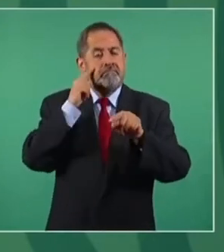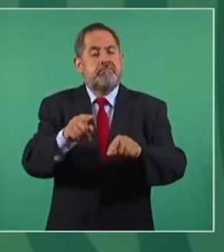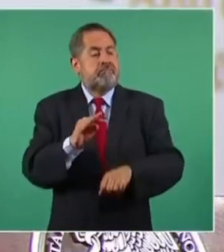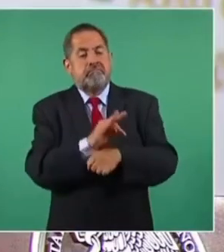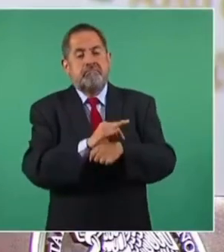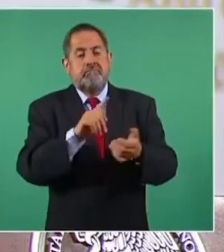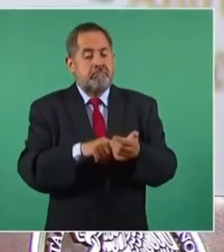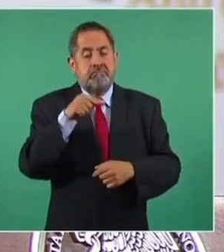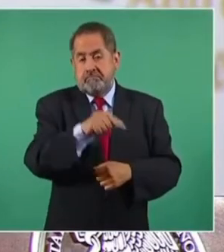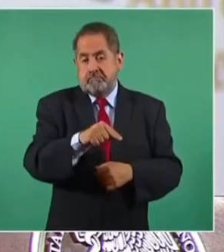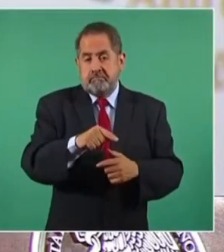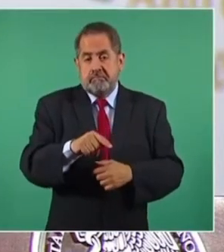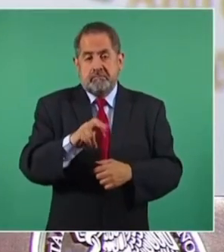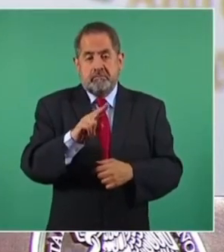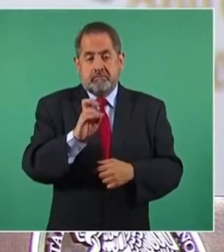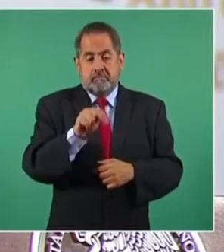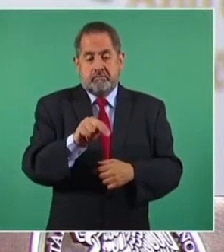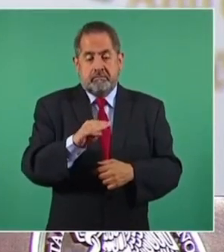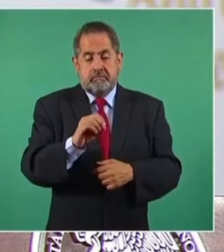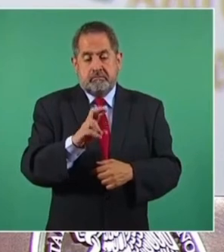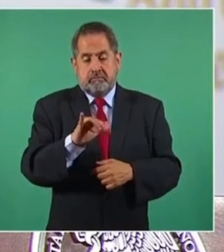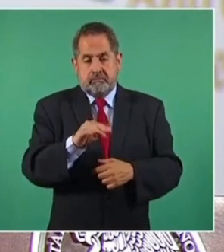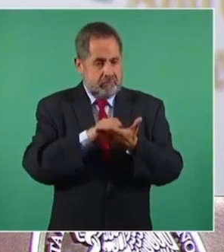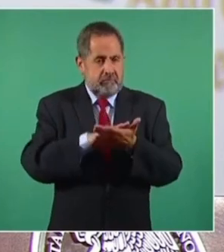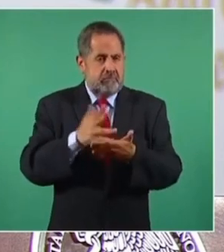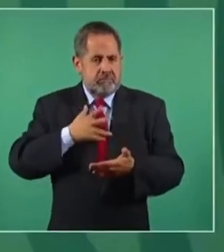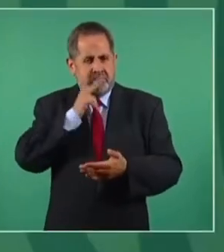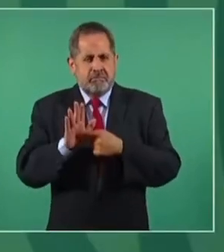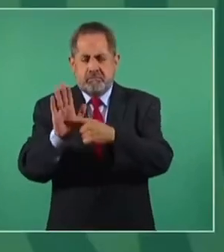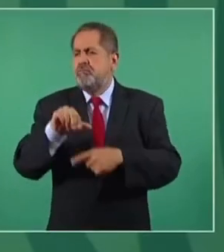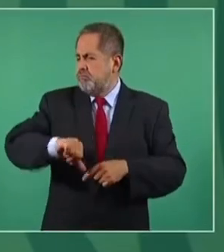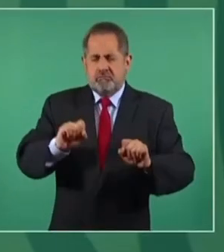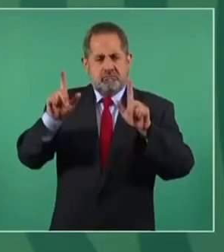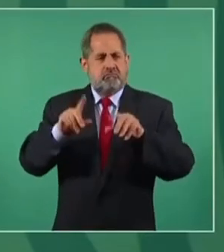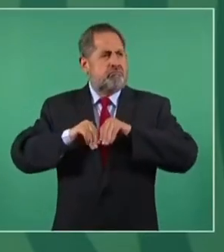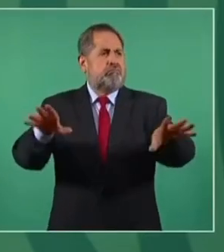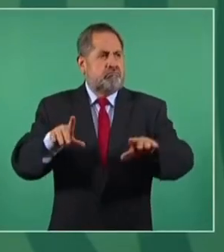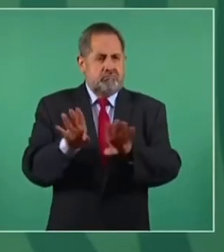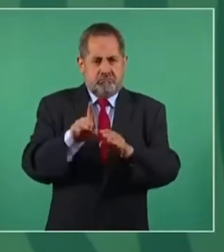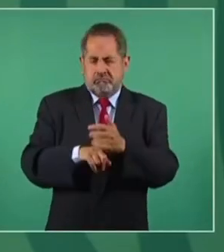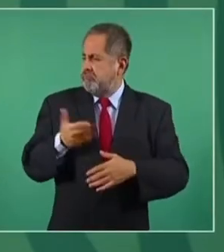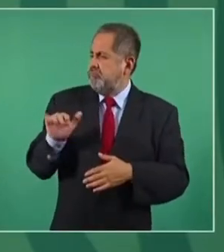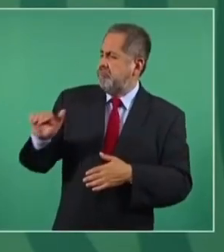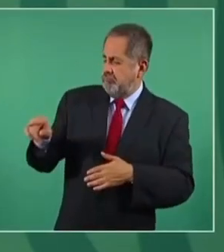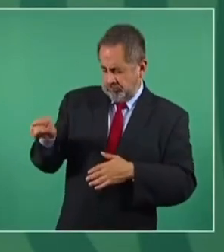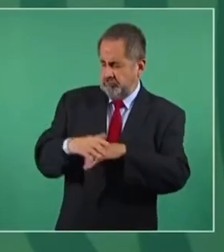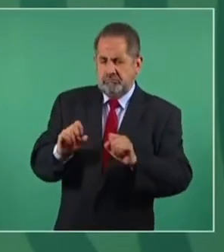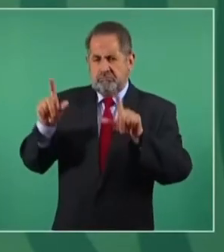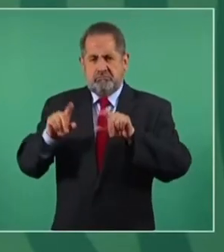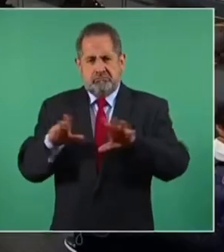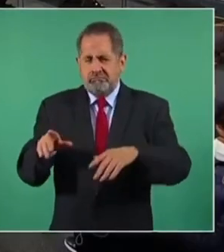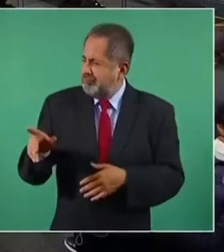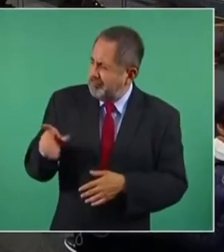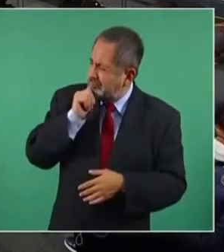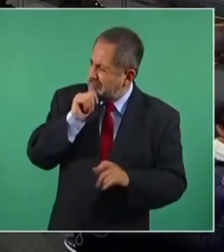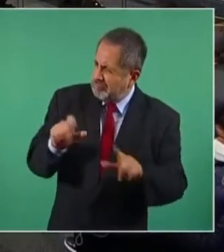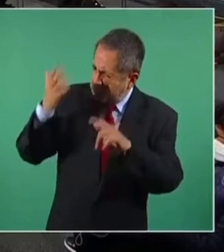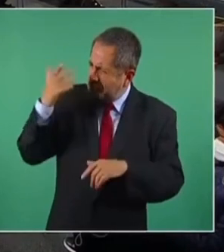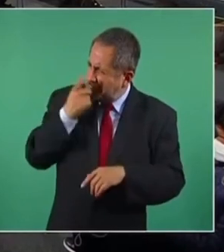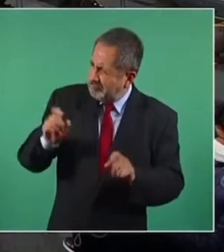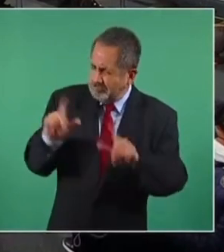a favor del señor Rubén Moreira. Ese dato sí lo tengo. Es más, hoy lo voy a subir. Le pido a Jesús. No, no lo han subido